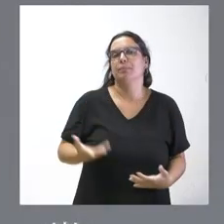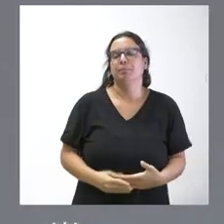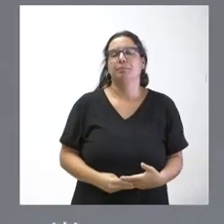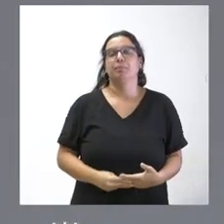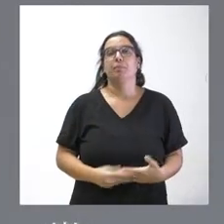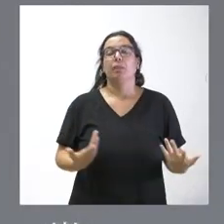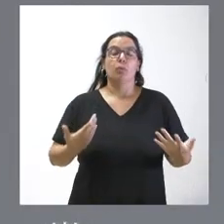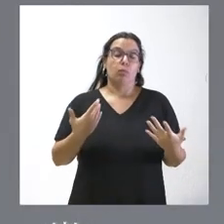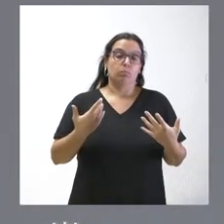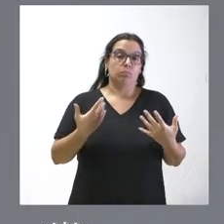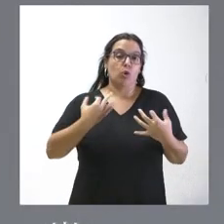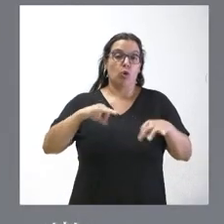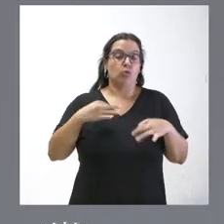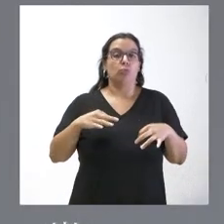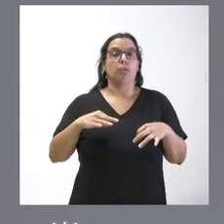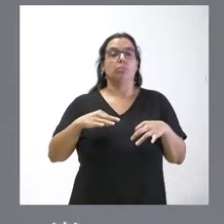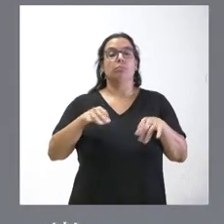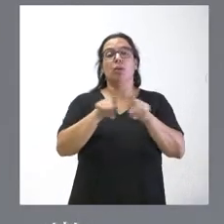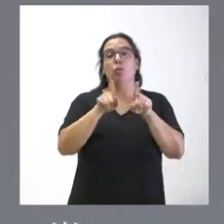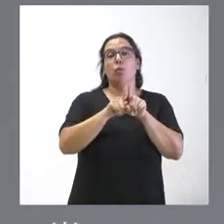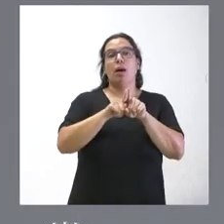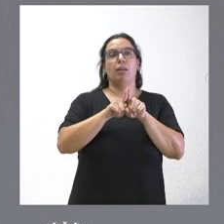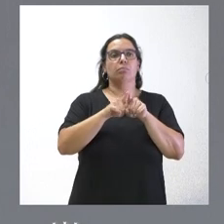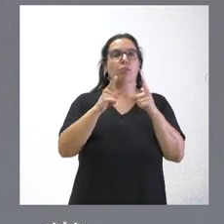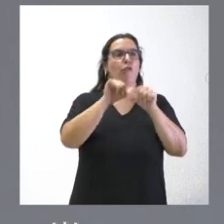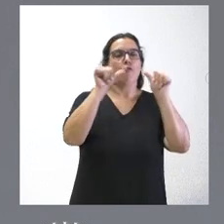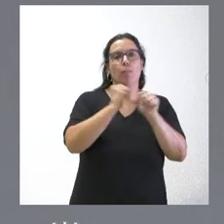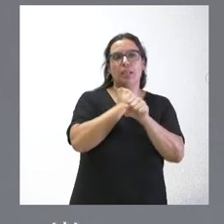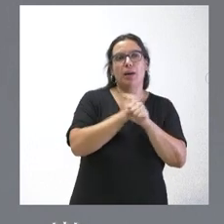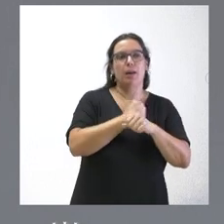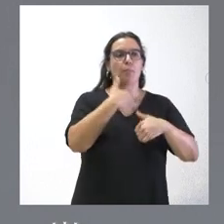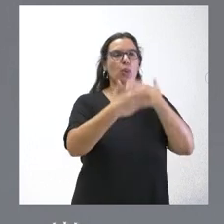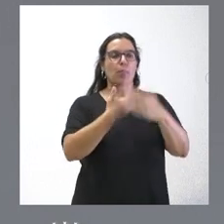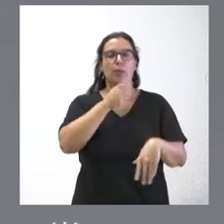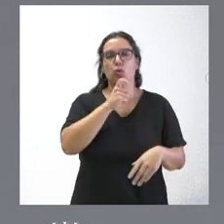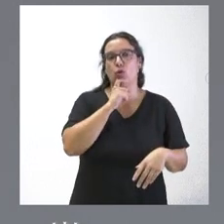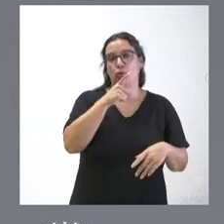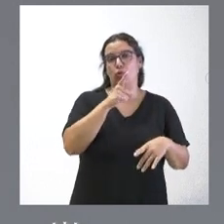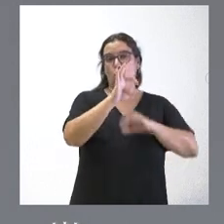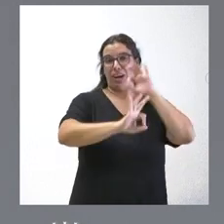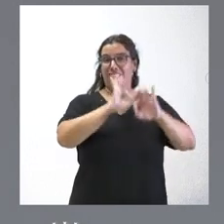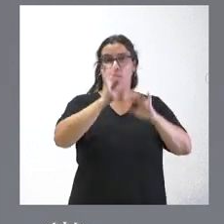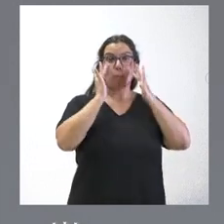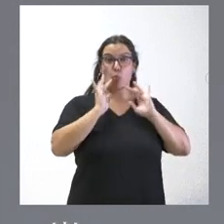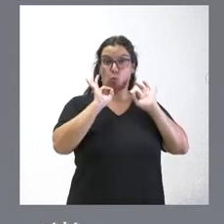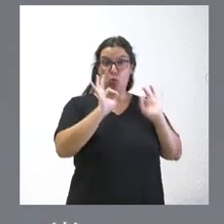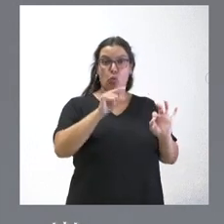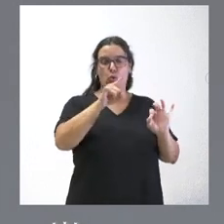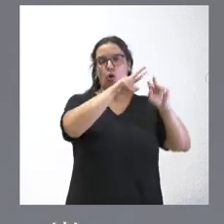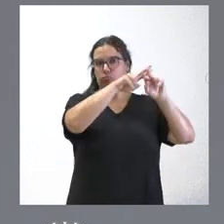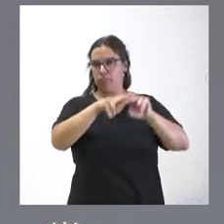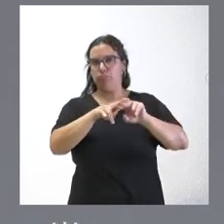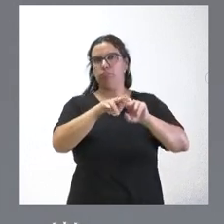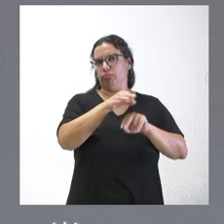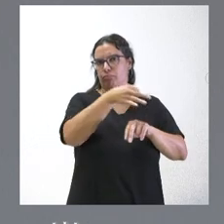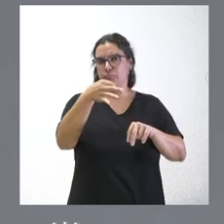de organizativos del centro de la forma de trabajar de los procedimientos lo que es puramente la